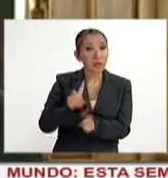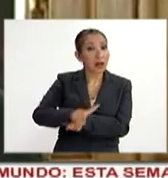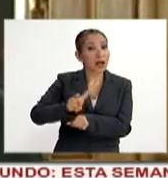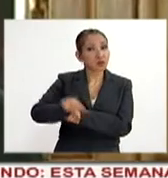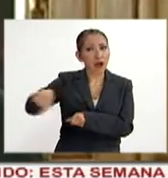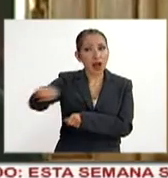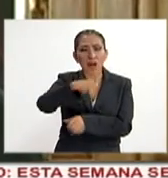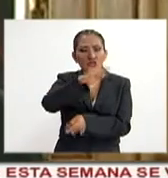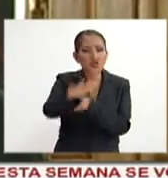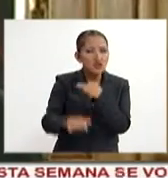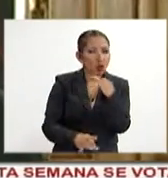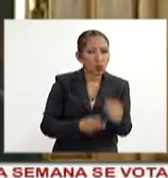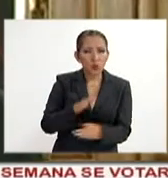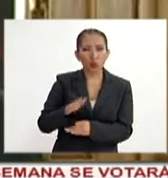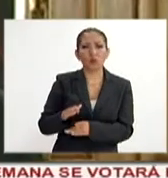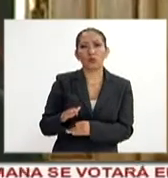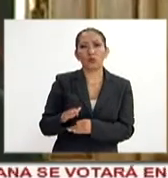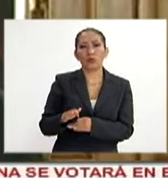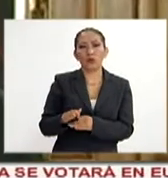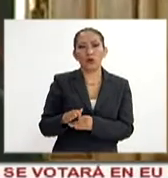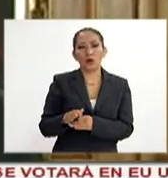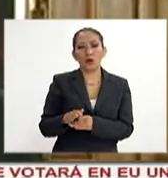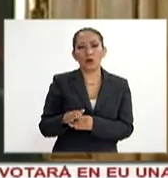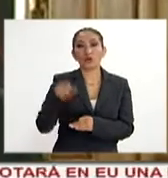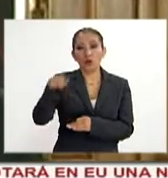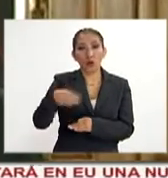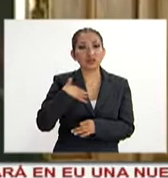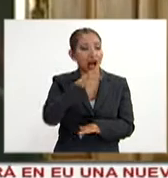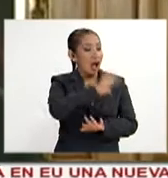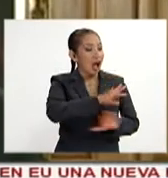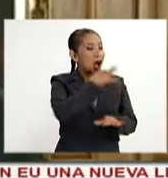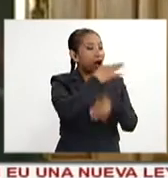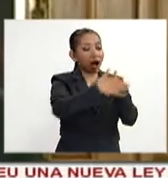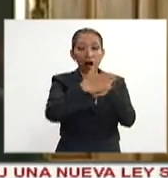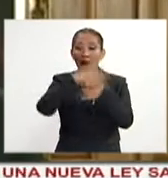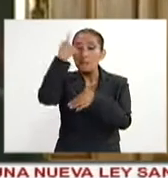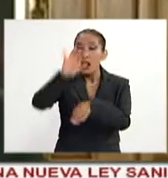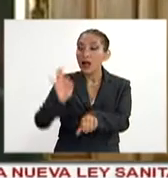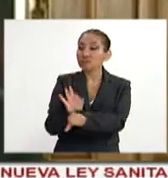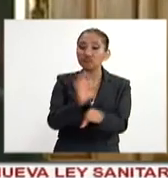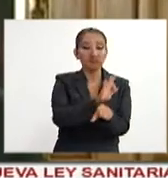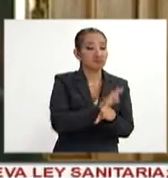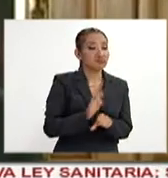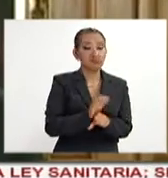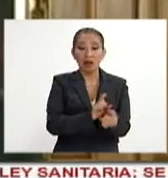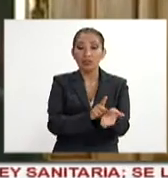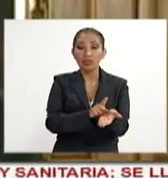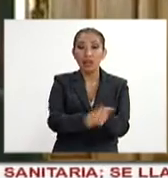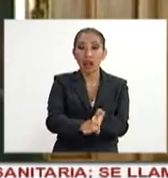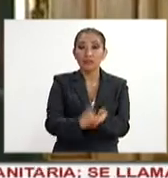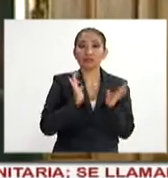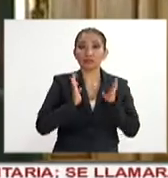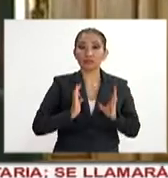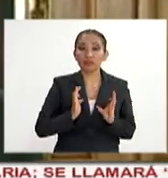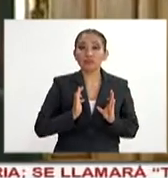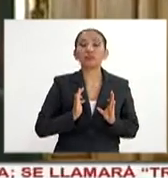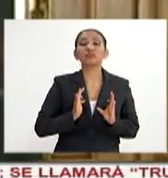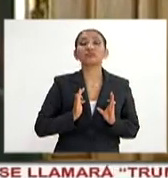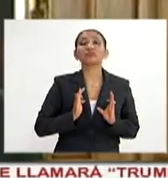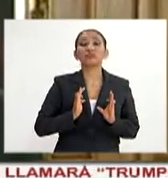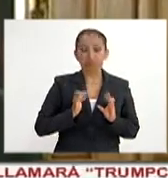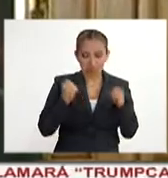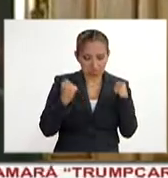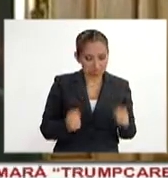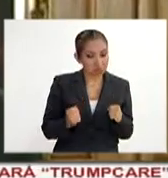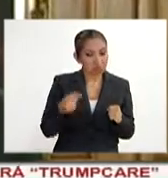toda la he activado para defender el derecho a la tranquilidad y tengan